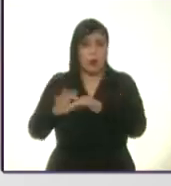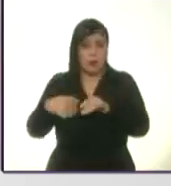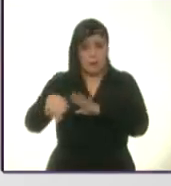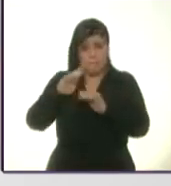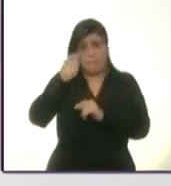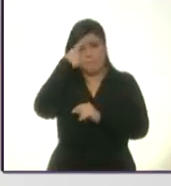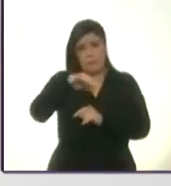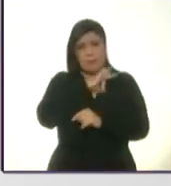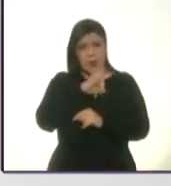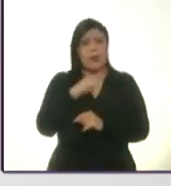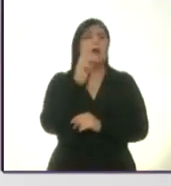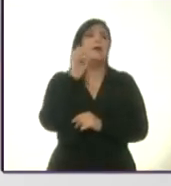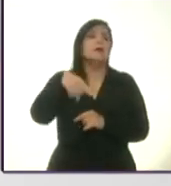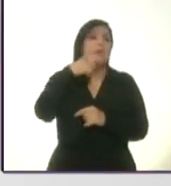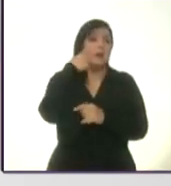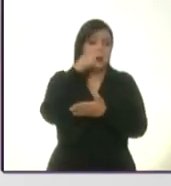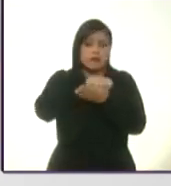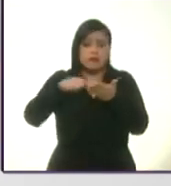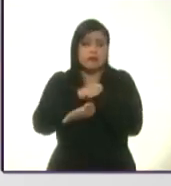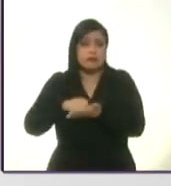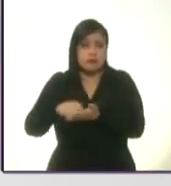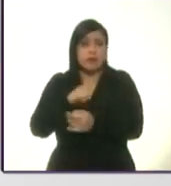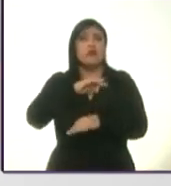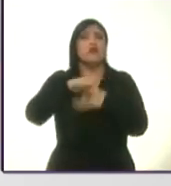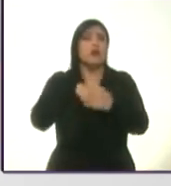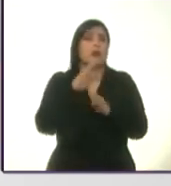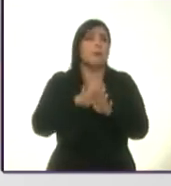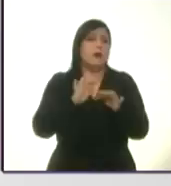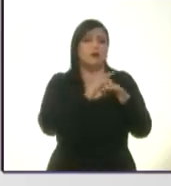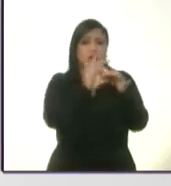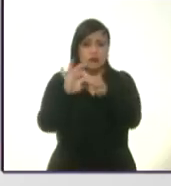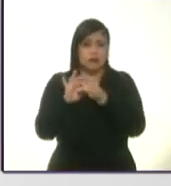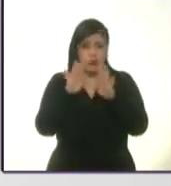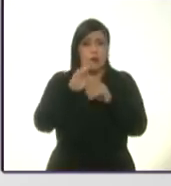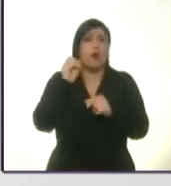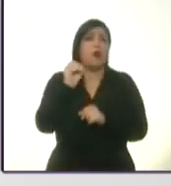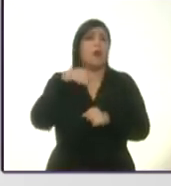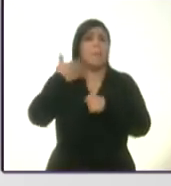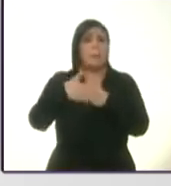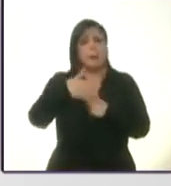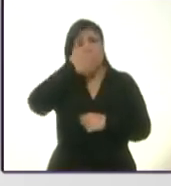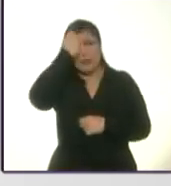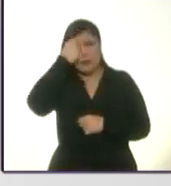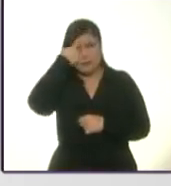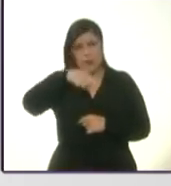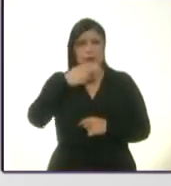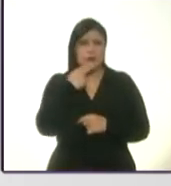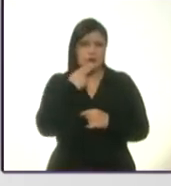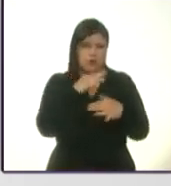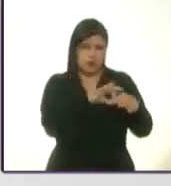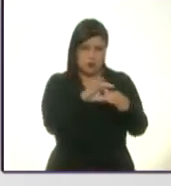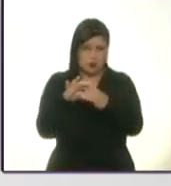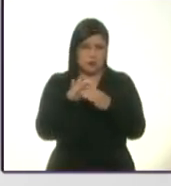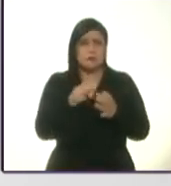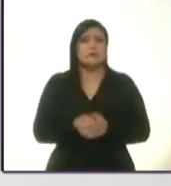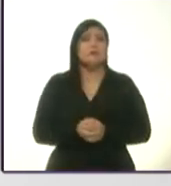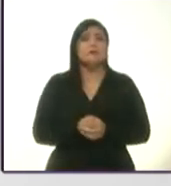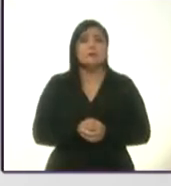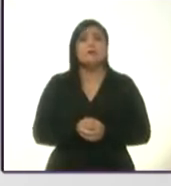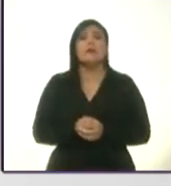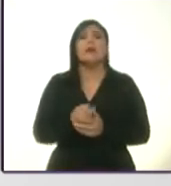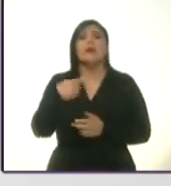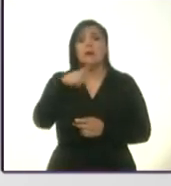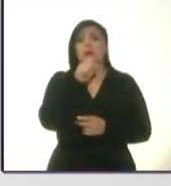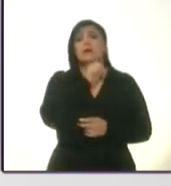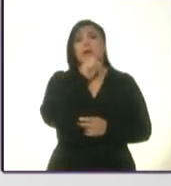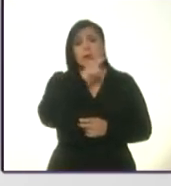común y si señalas todos los partidos que van coaligados o en candidatura común también tienes